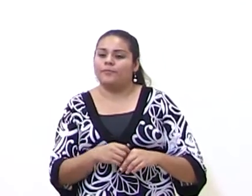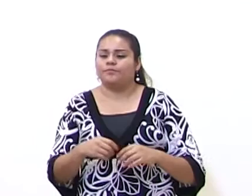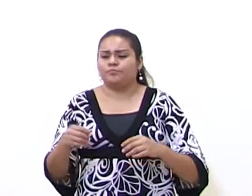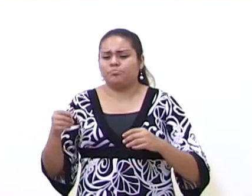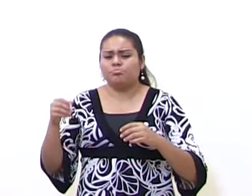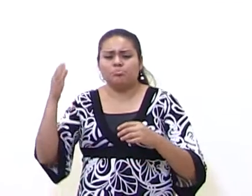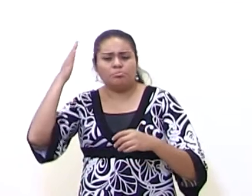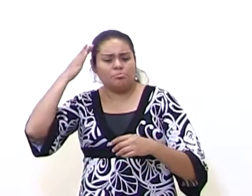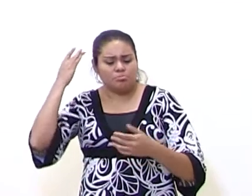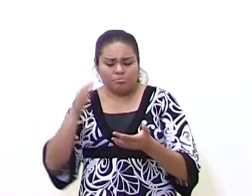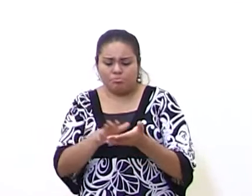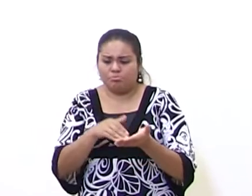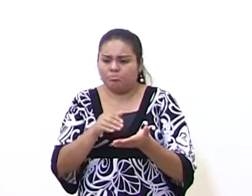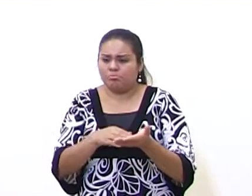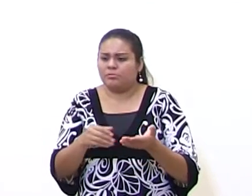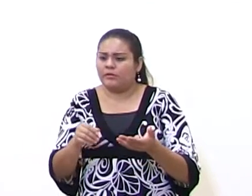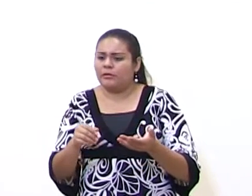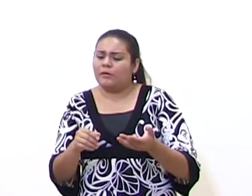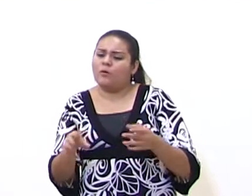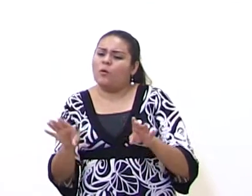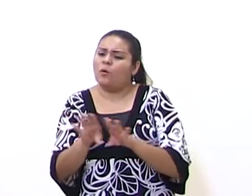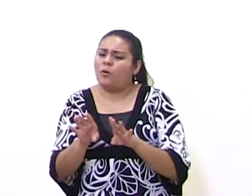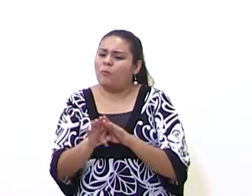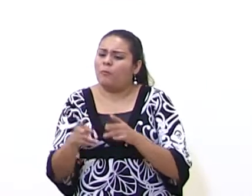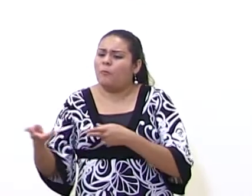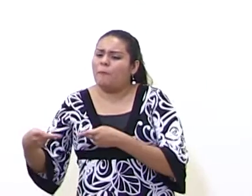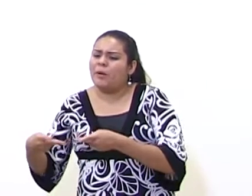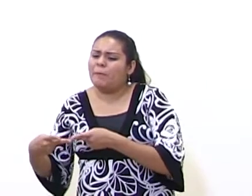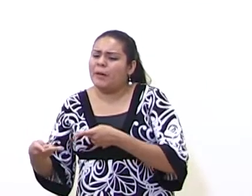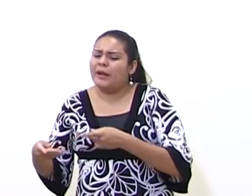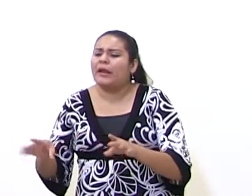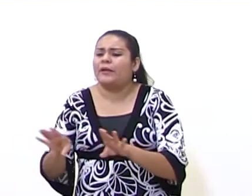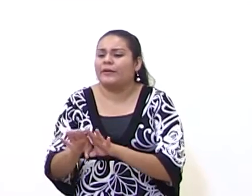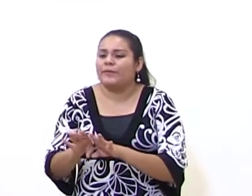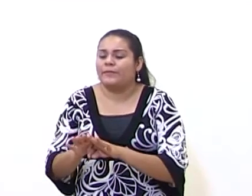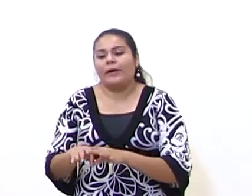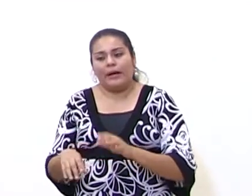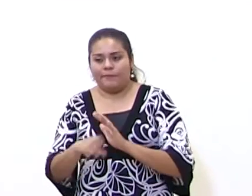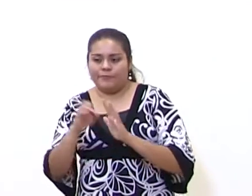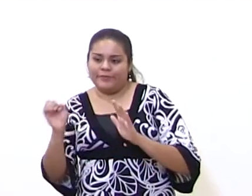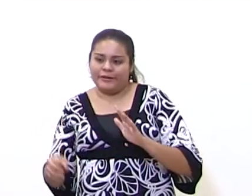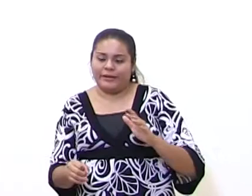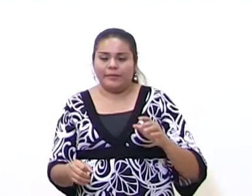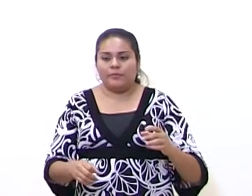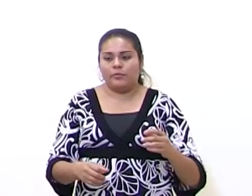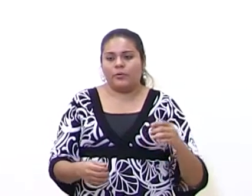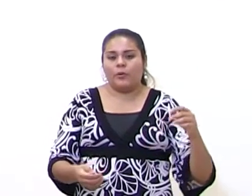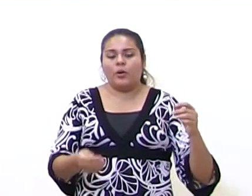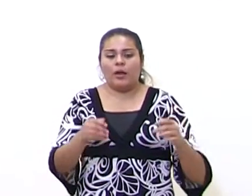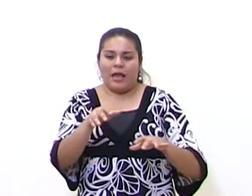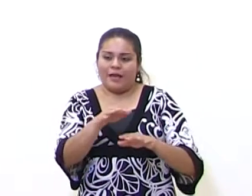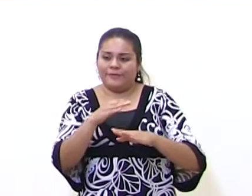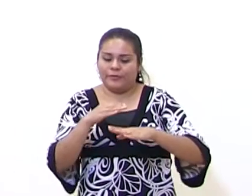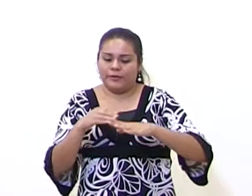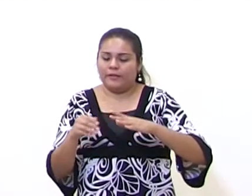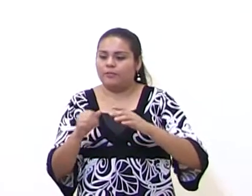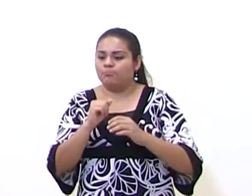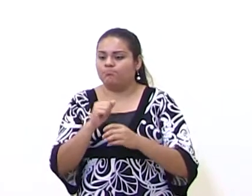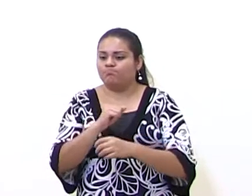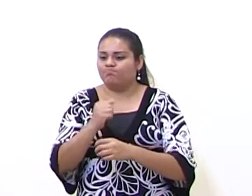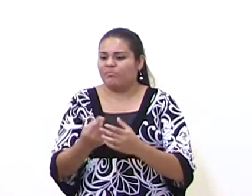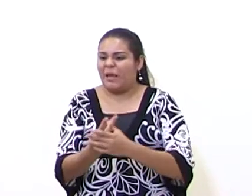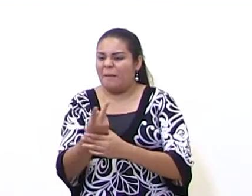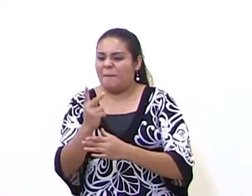tinte que se genera a partir de un procedimiento natural del nopal y que se empleó